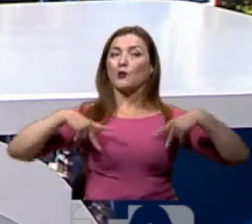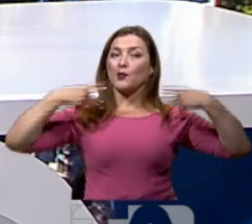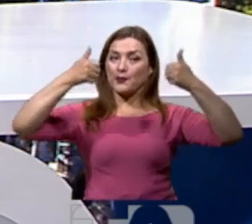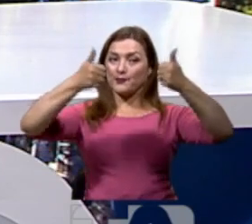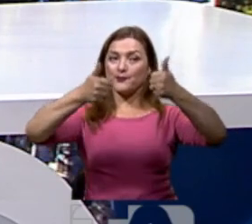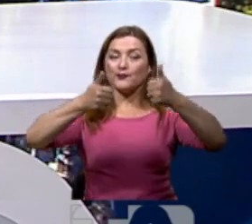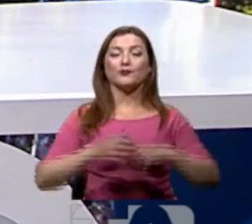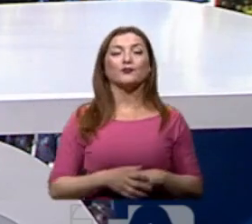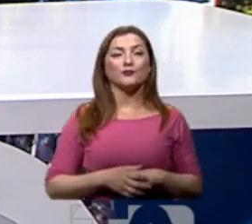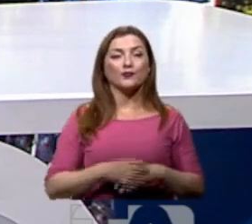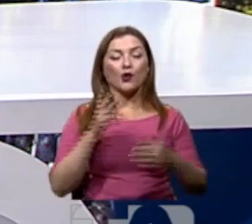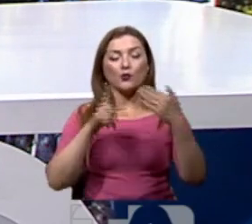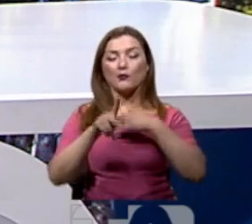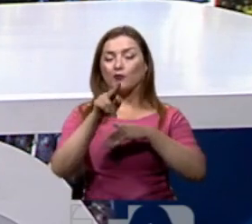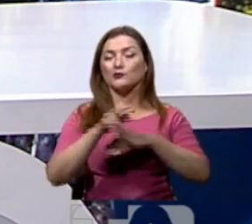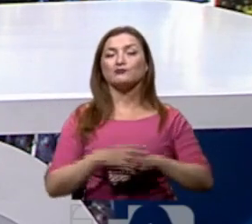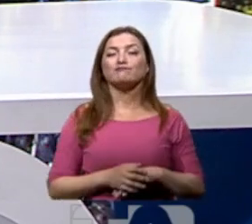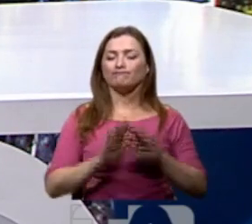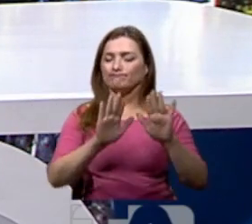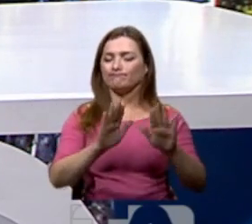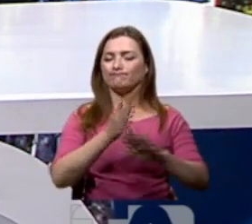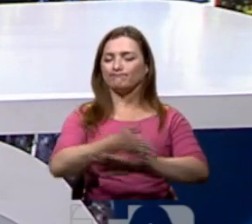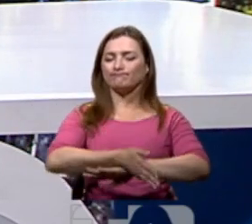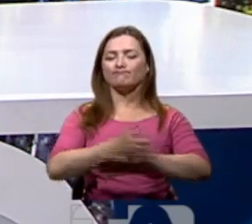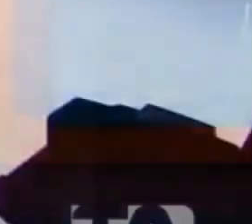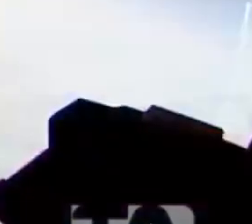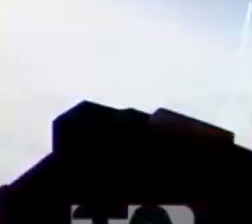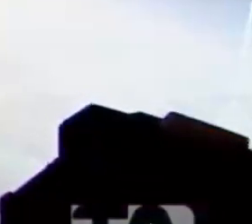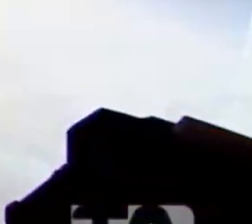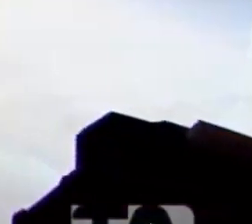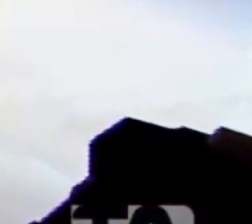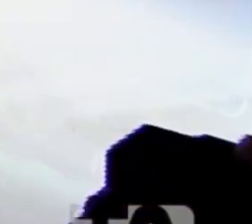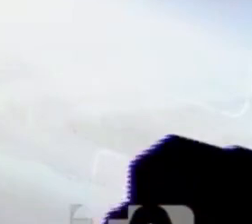Salud Vive Bien. Con esta información nos vamos a un corte comercial, pero ya regresamos con más noticias.